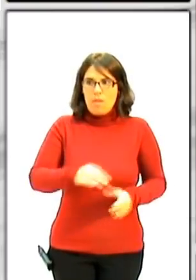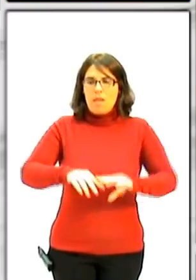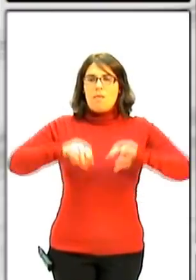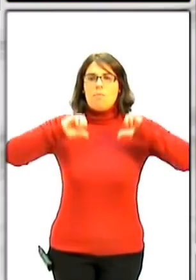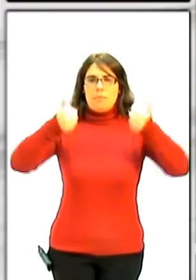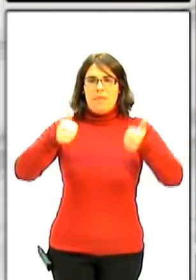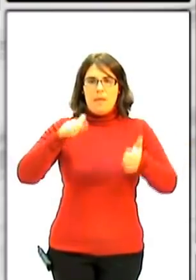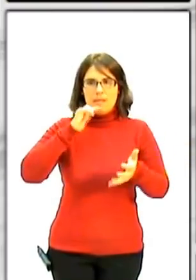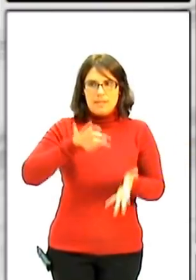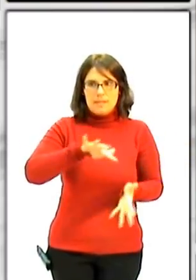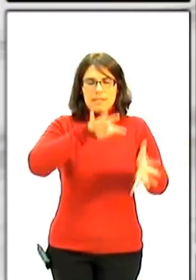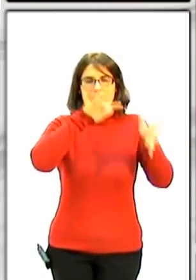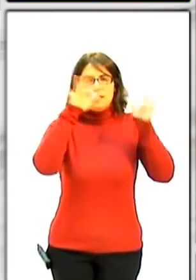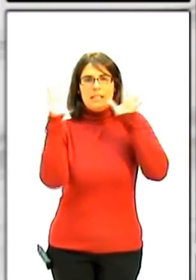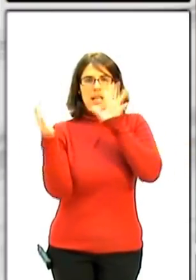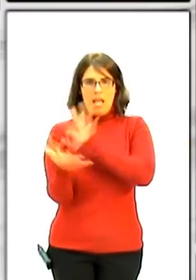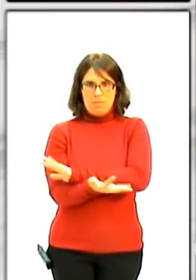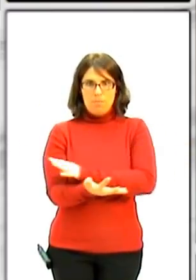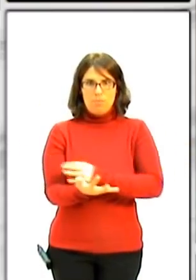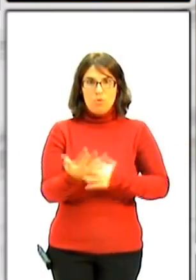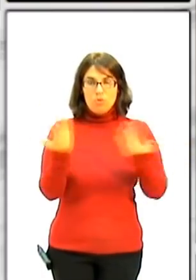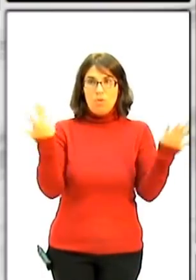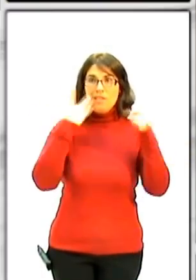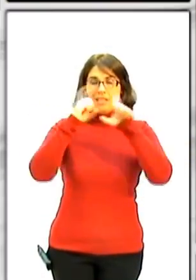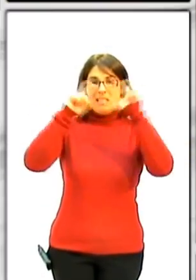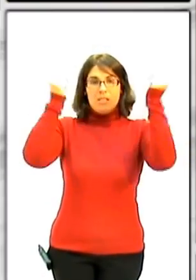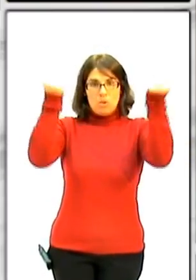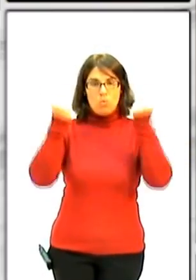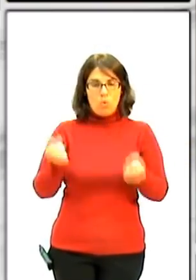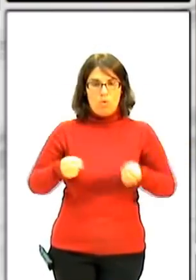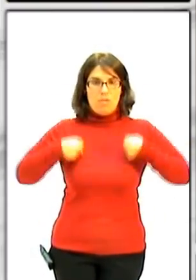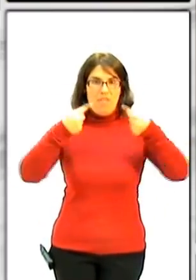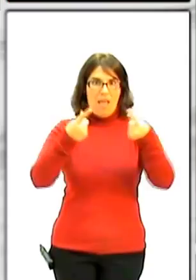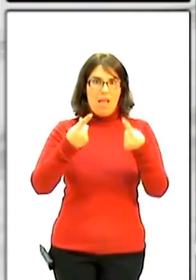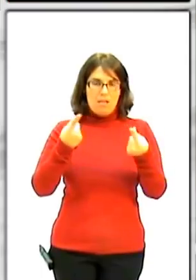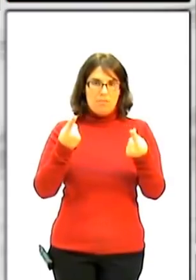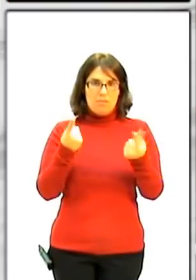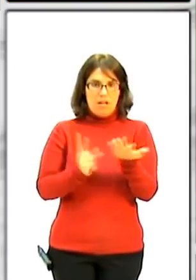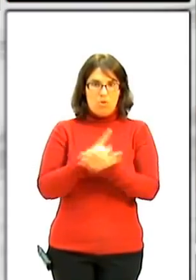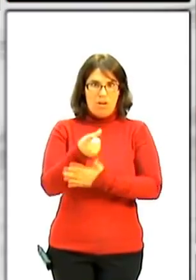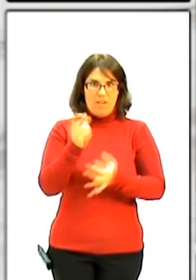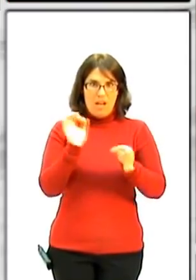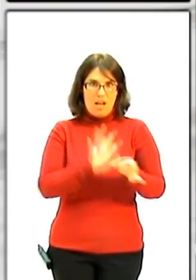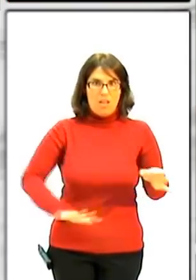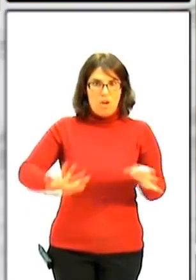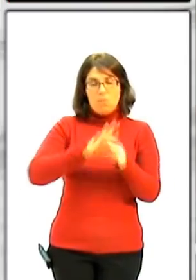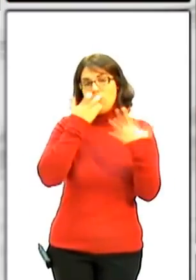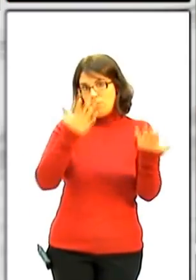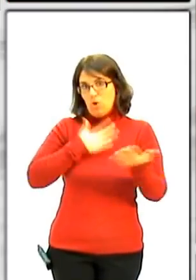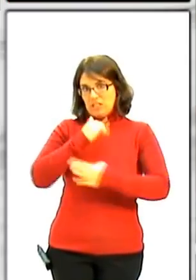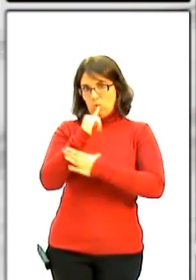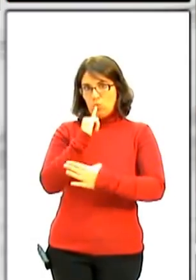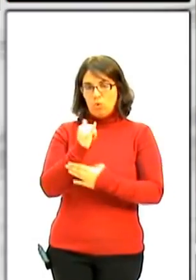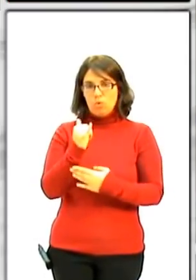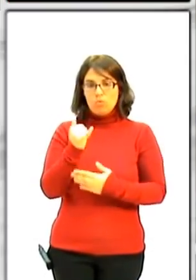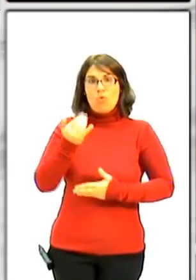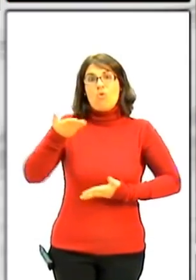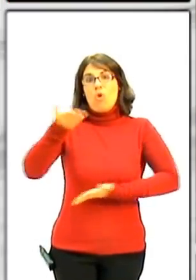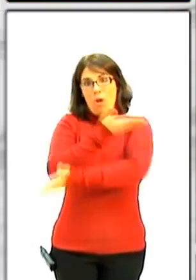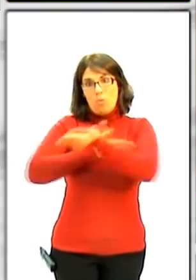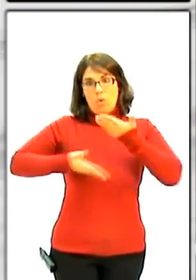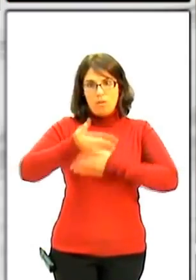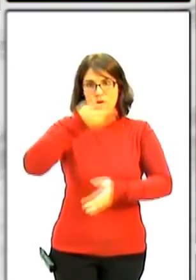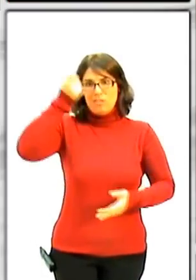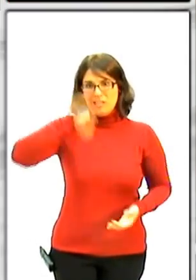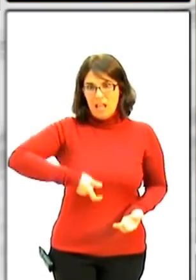y las instituciones que proporcionan cartografía digital, como es el Instituto Geográfico Nacional, que está en colaboración